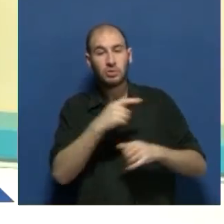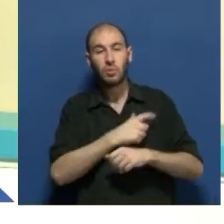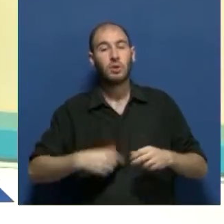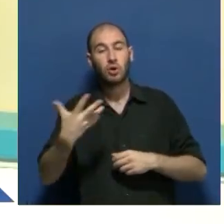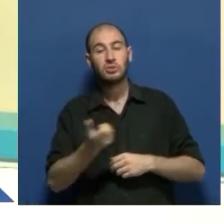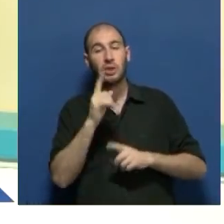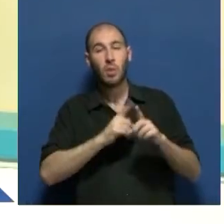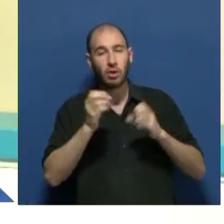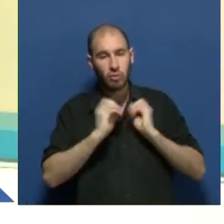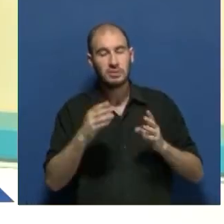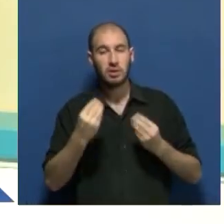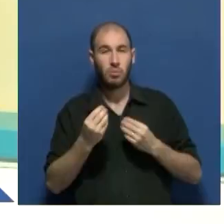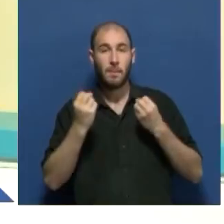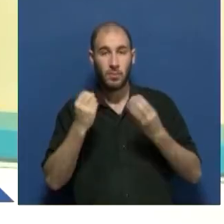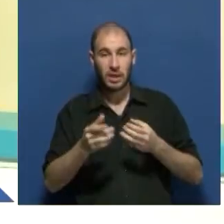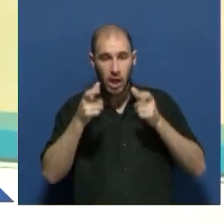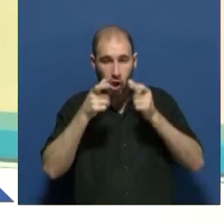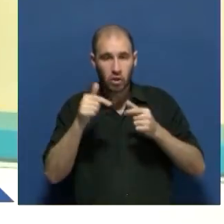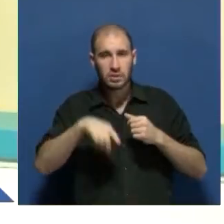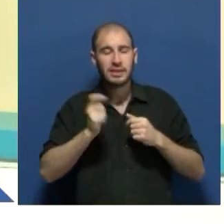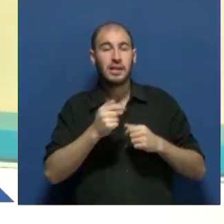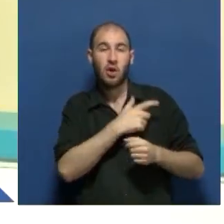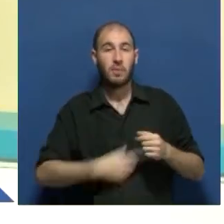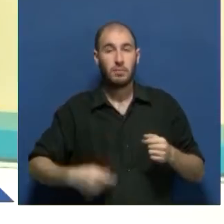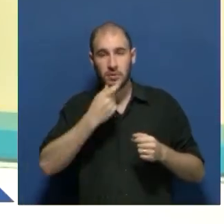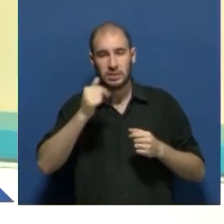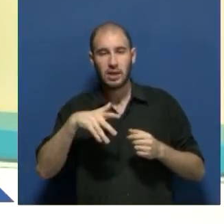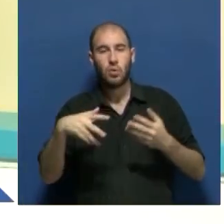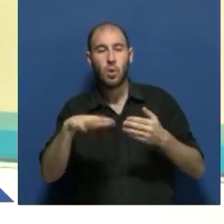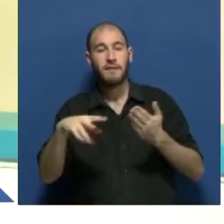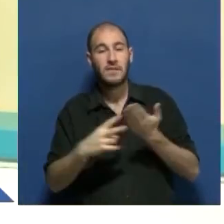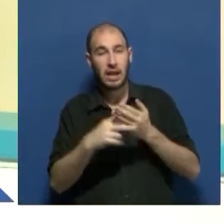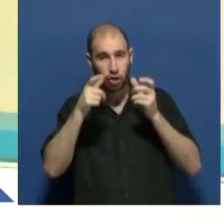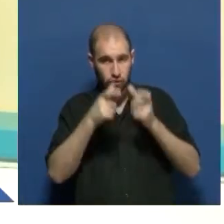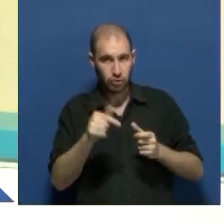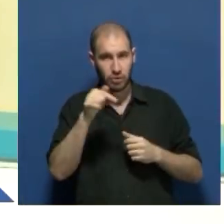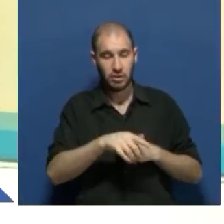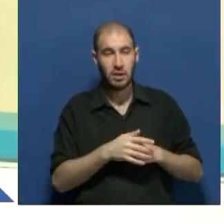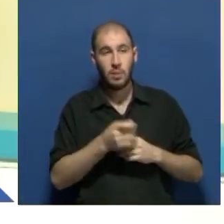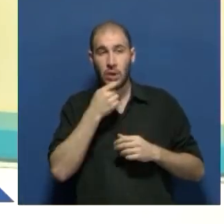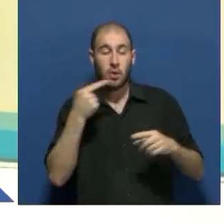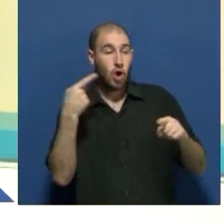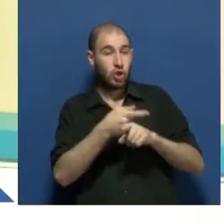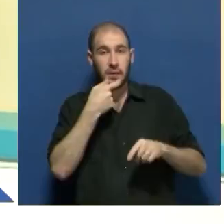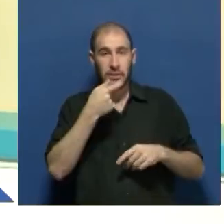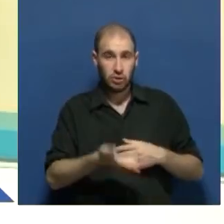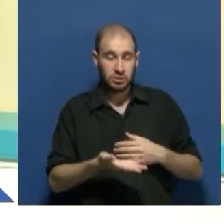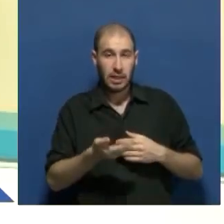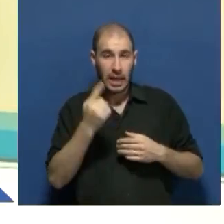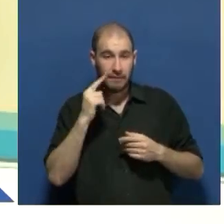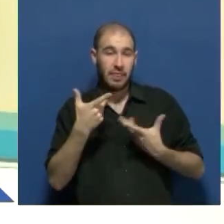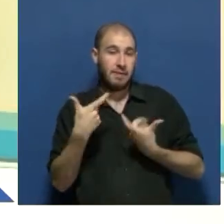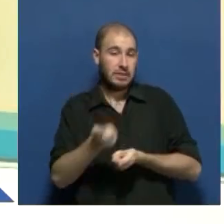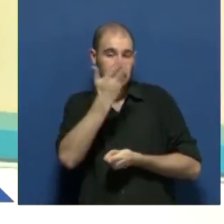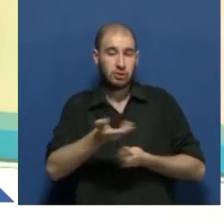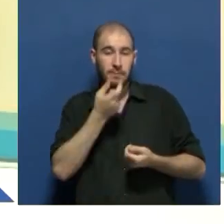de cómo se ha implementado, porque quien está controlando esto es el gobierno de Mendoza a través del área de fiscalización y control. Y si perjudica a Mendoza, bueno, ponerse en defensa